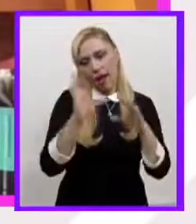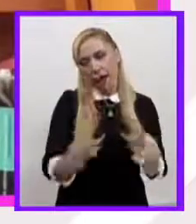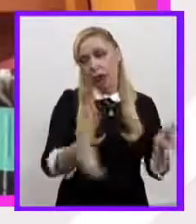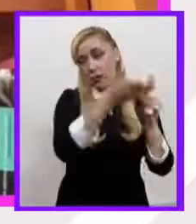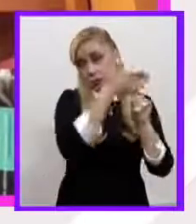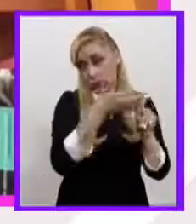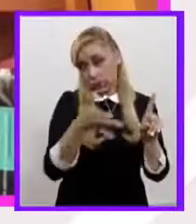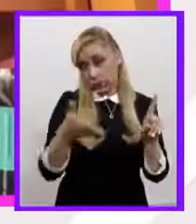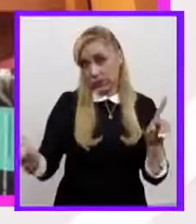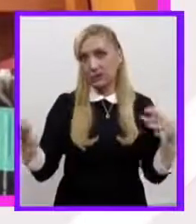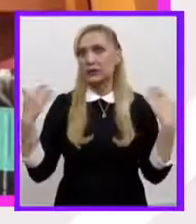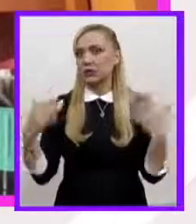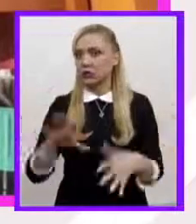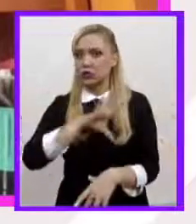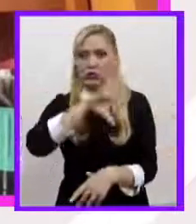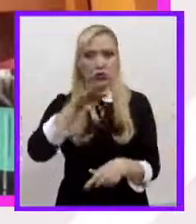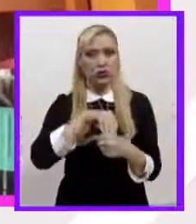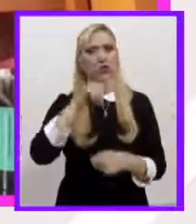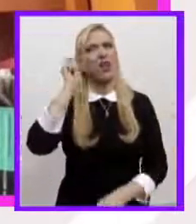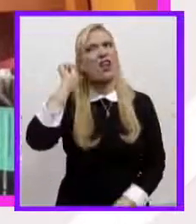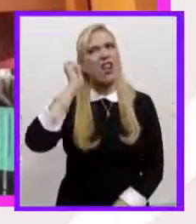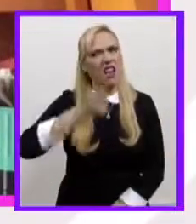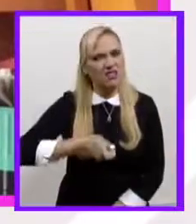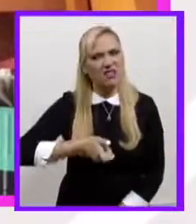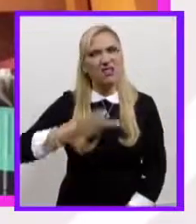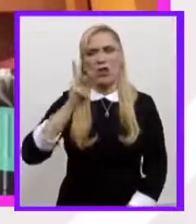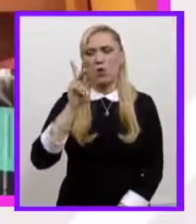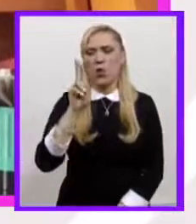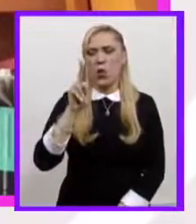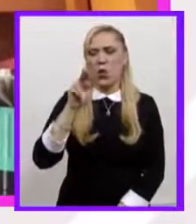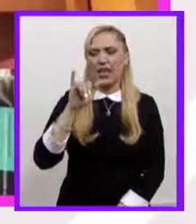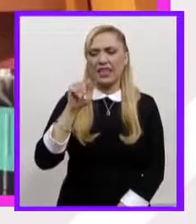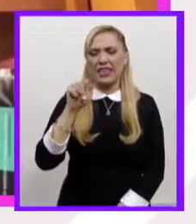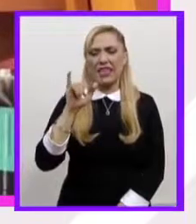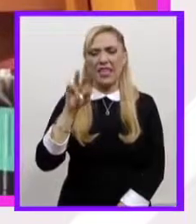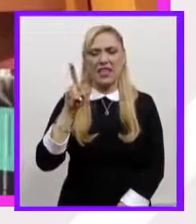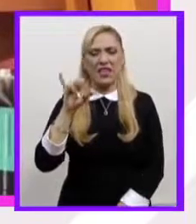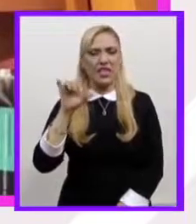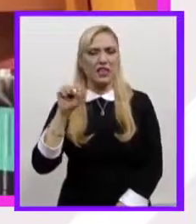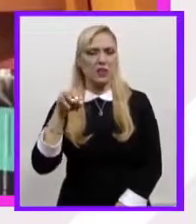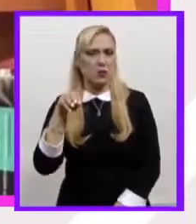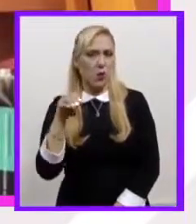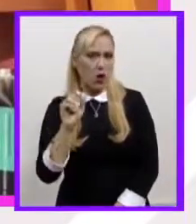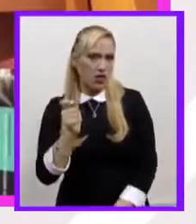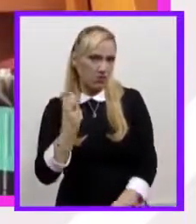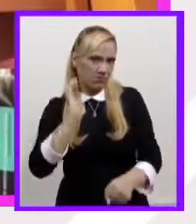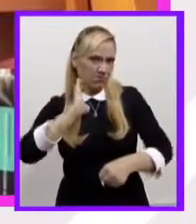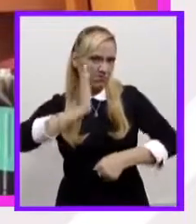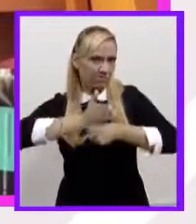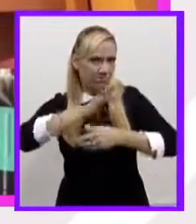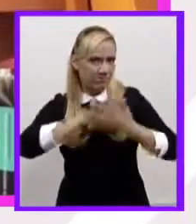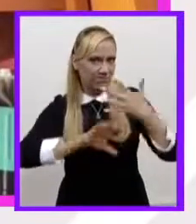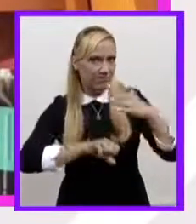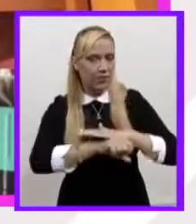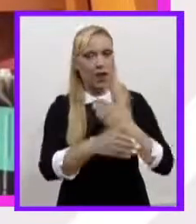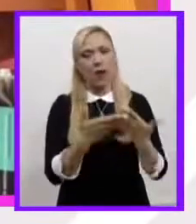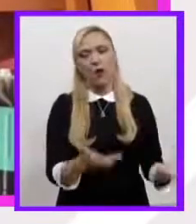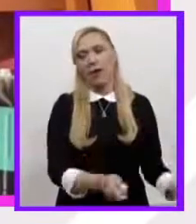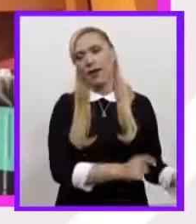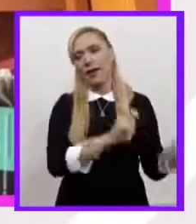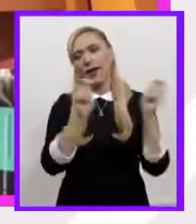un importante panorama sobre qué es el punitivismo, qué implica el punitivismo. Y pues ahora ya te paso la